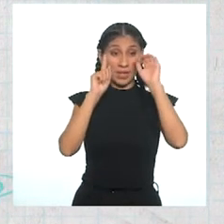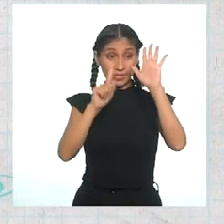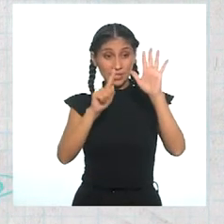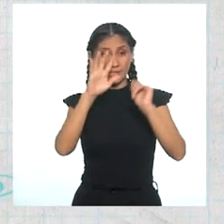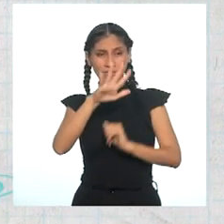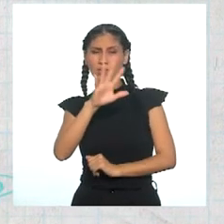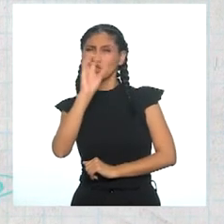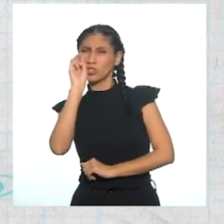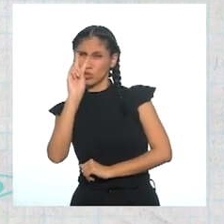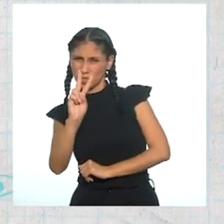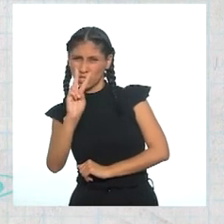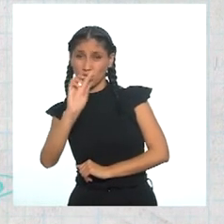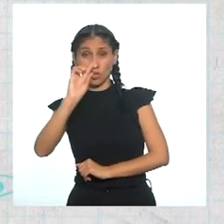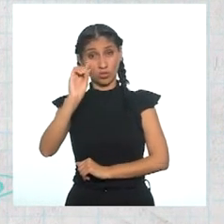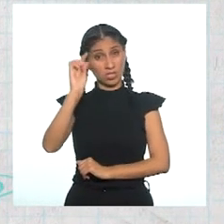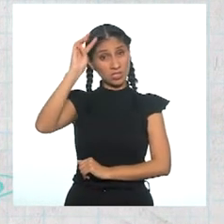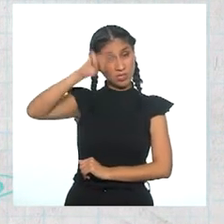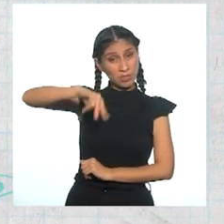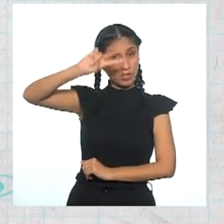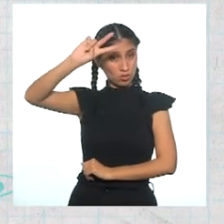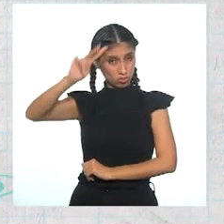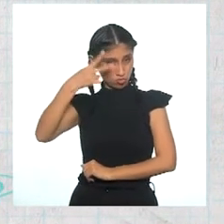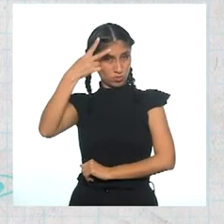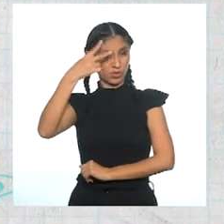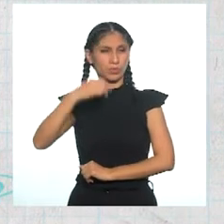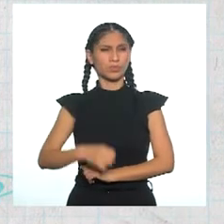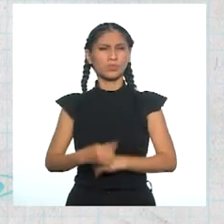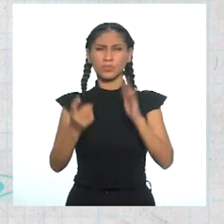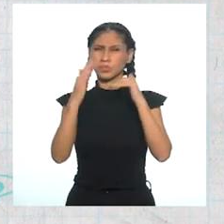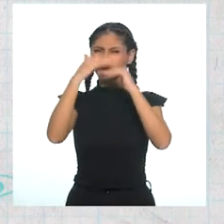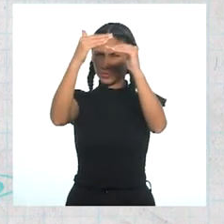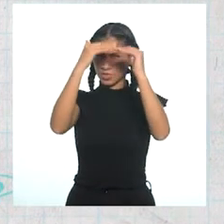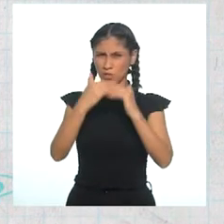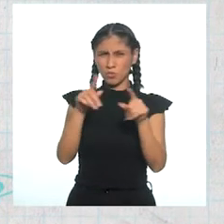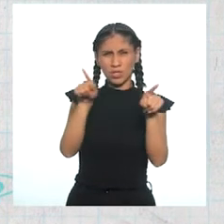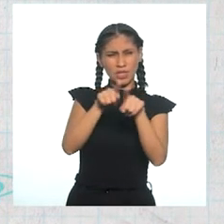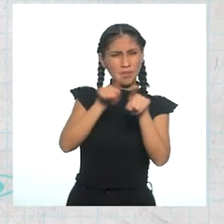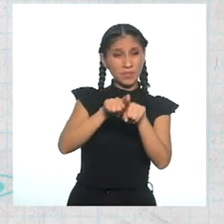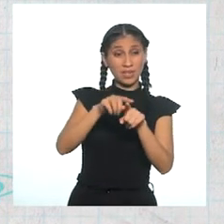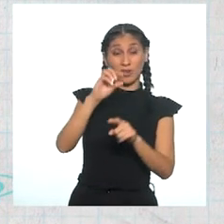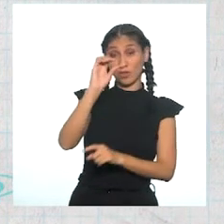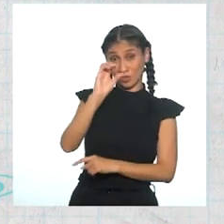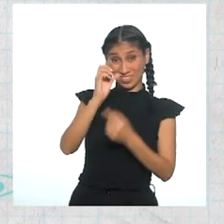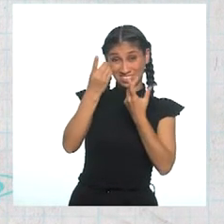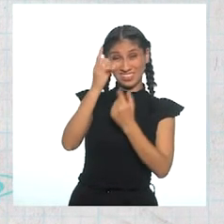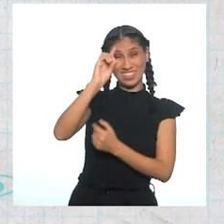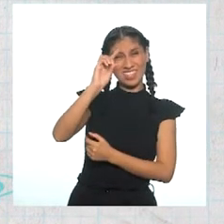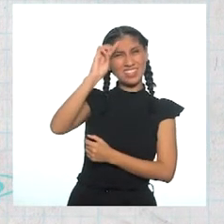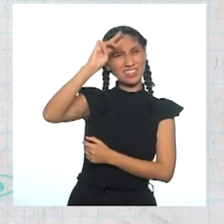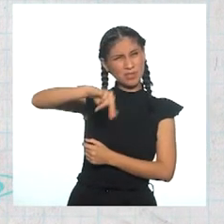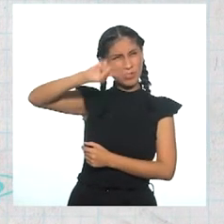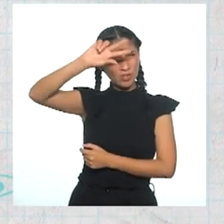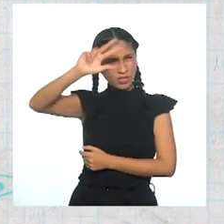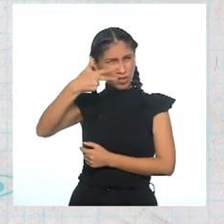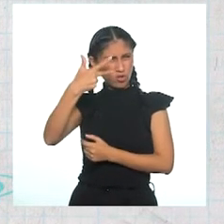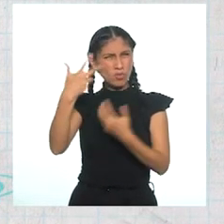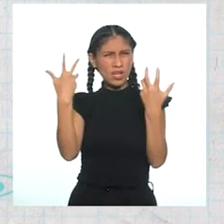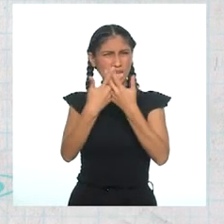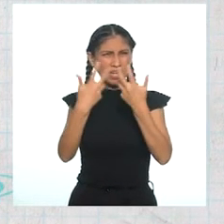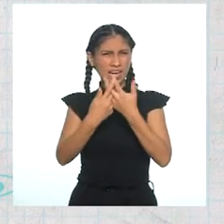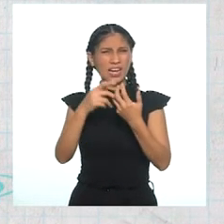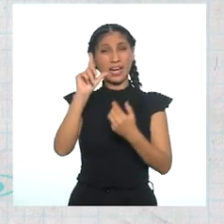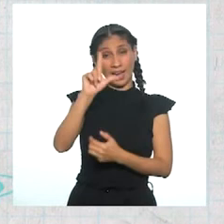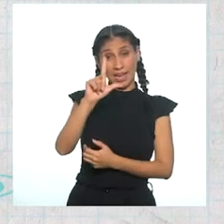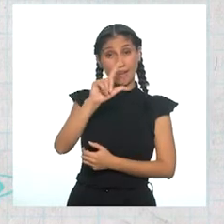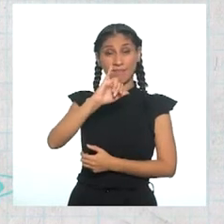0,5650 y 2 decímetros cúbicos. Luego, como los decímetros al cubo son equivalentes a litro,